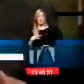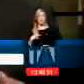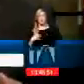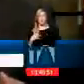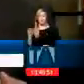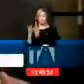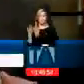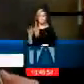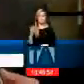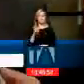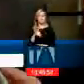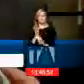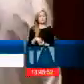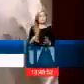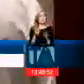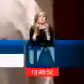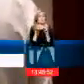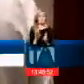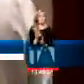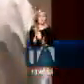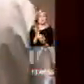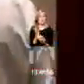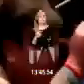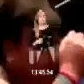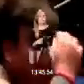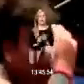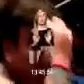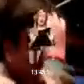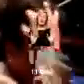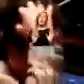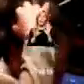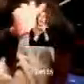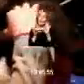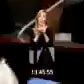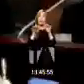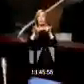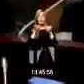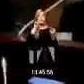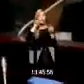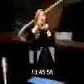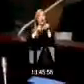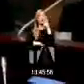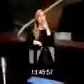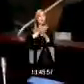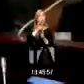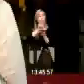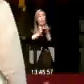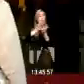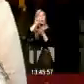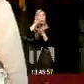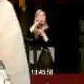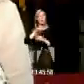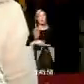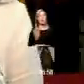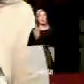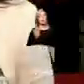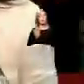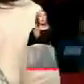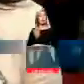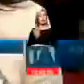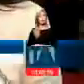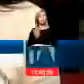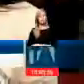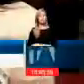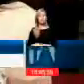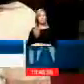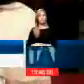necesaria como para poder incorporar estos temas. Y esperan que para estas leyes se mantenga el acuerdo de la mayoría para aprobarlas. Ojalá